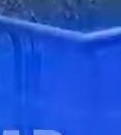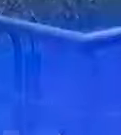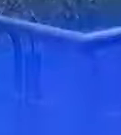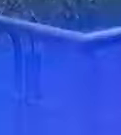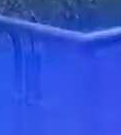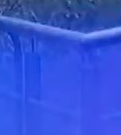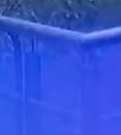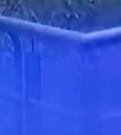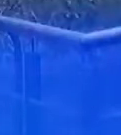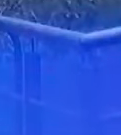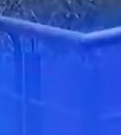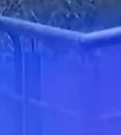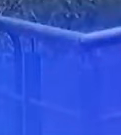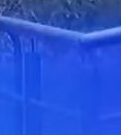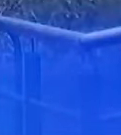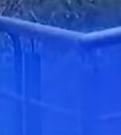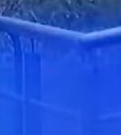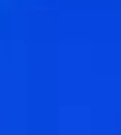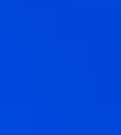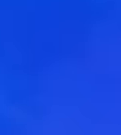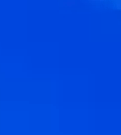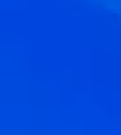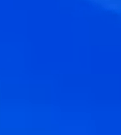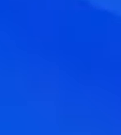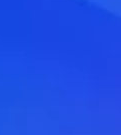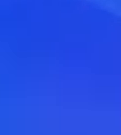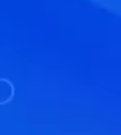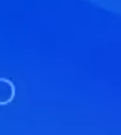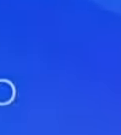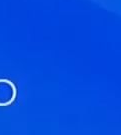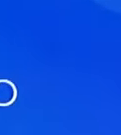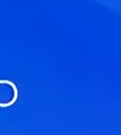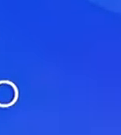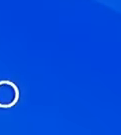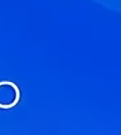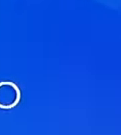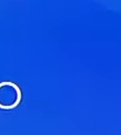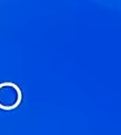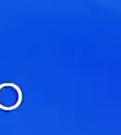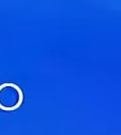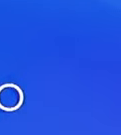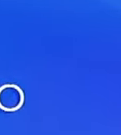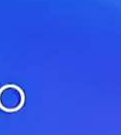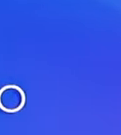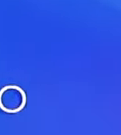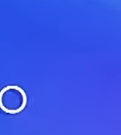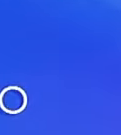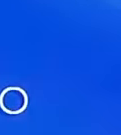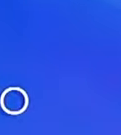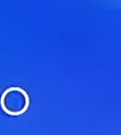sospechosos sean aprehendidos. Juntos somos más seguridad, porque juntos nos cuidamos.